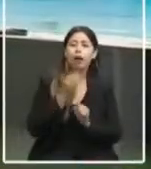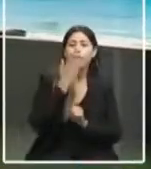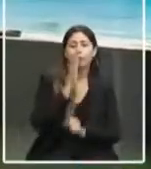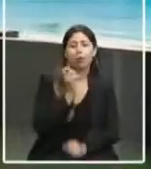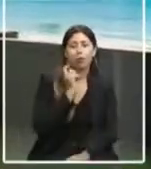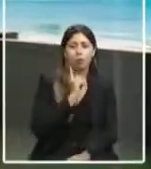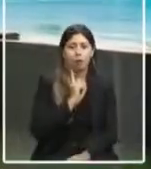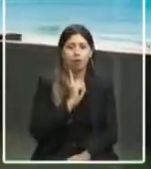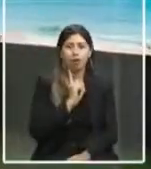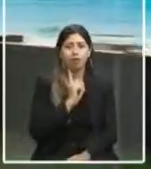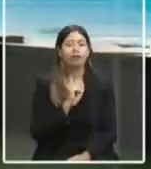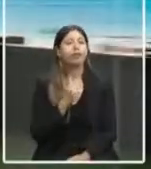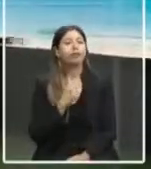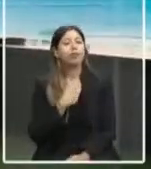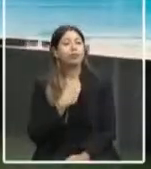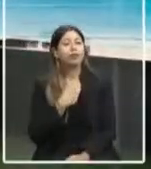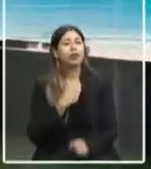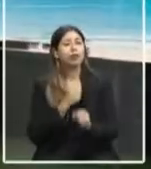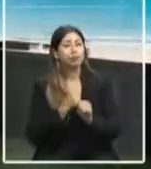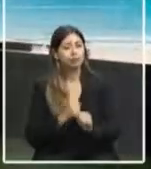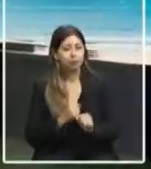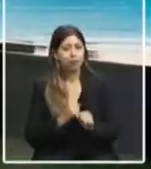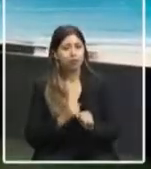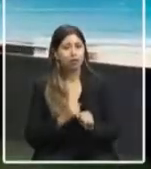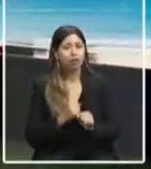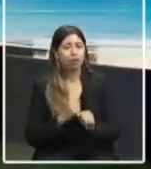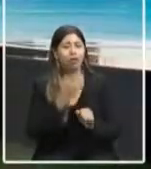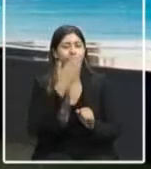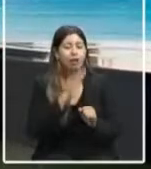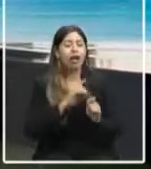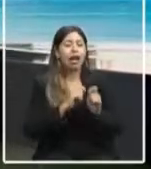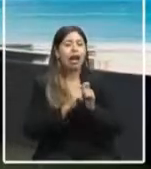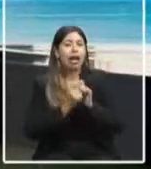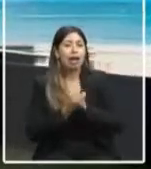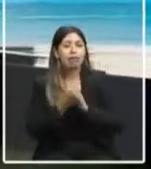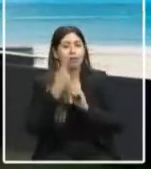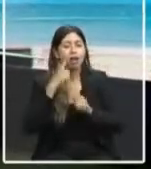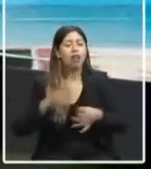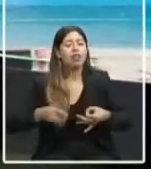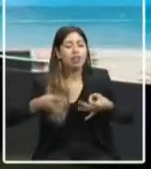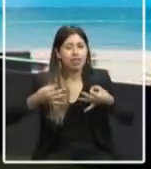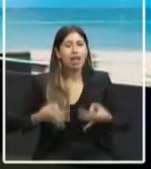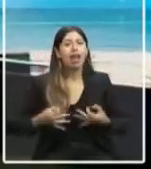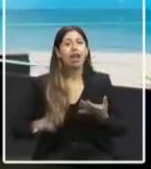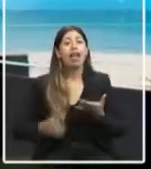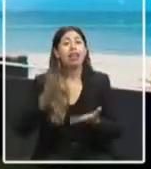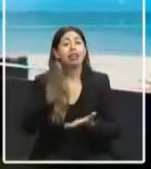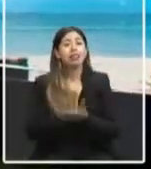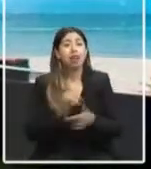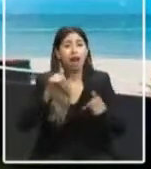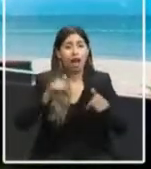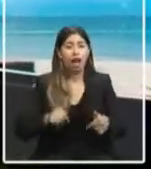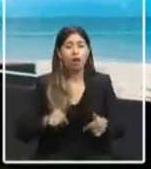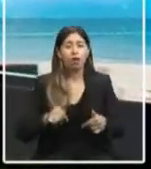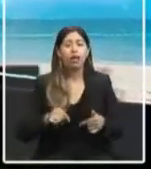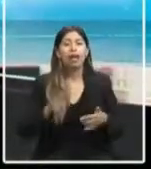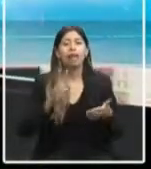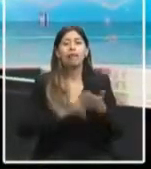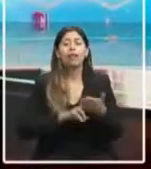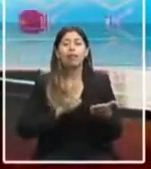en lo que me falta por mejorar, cambiar lo que se requiera, pero con decisiones desde ya. Si